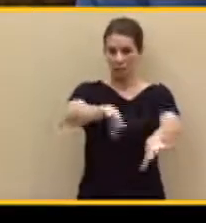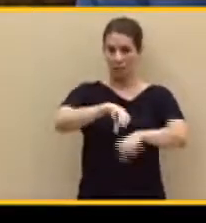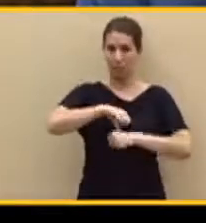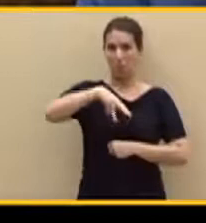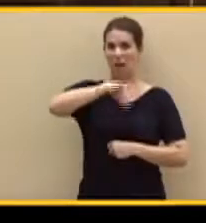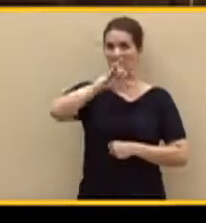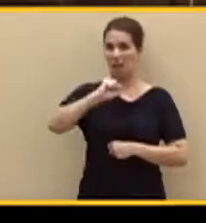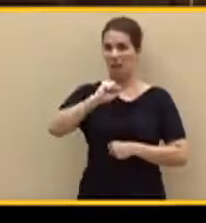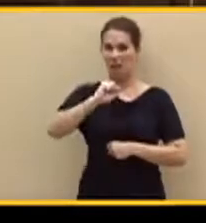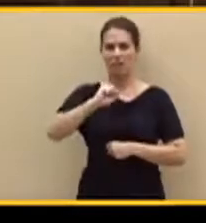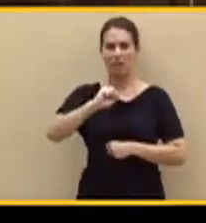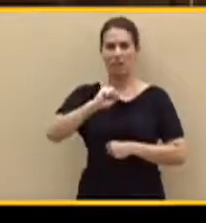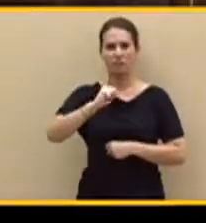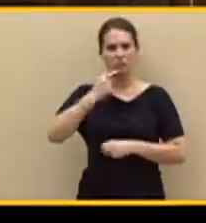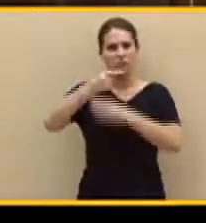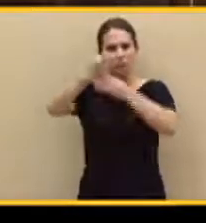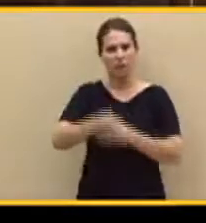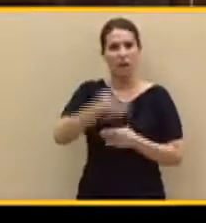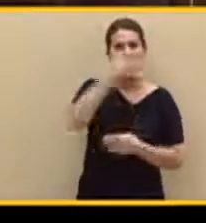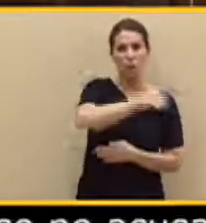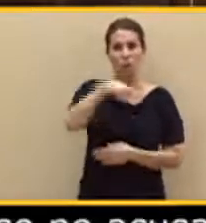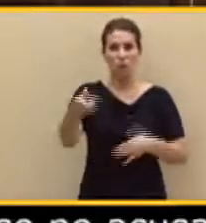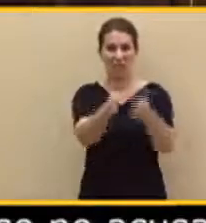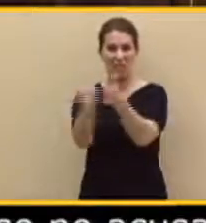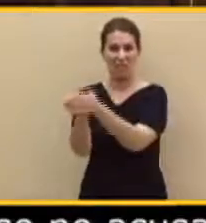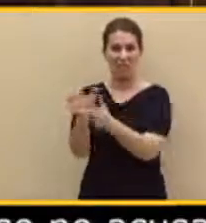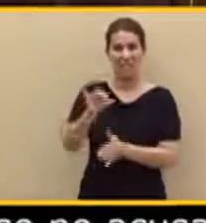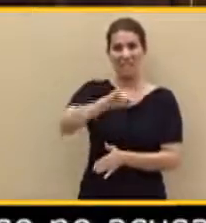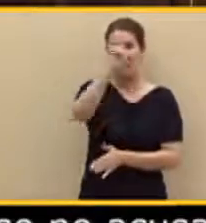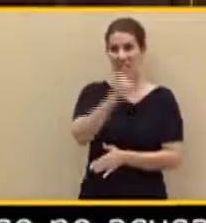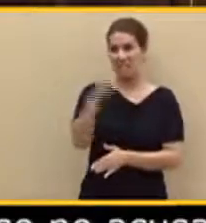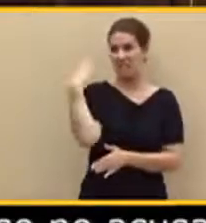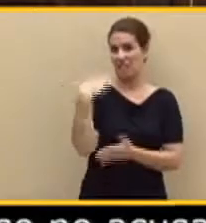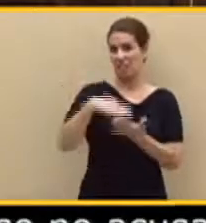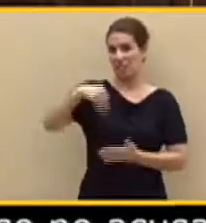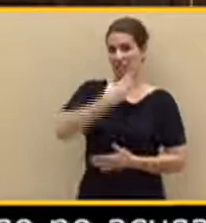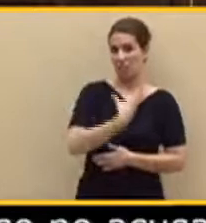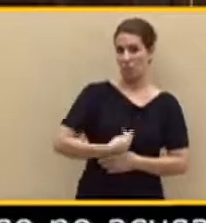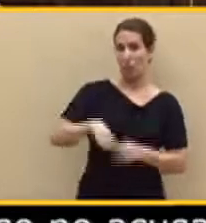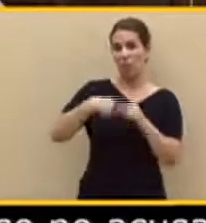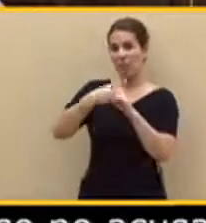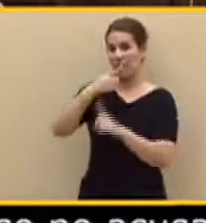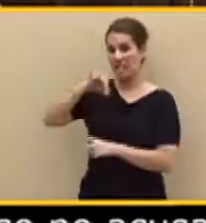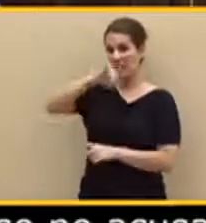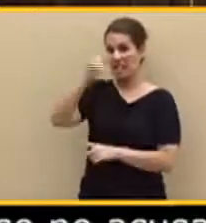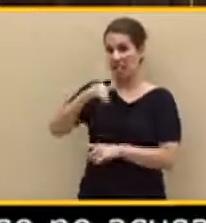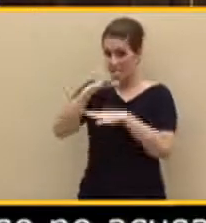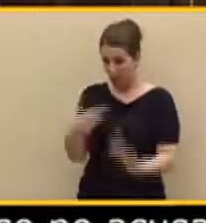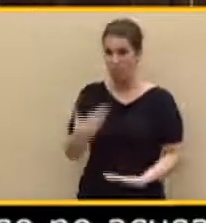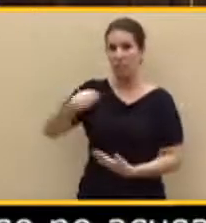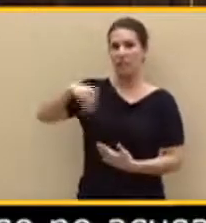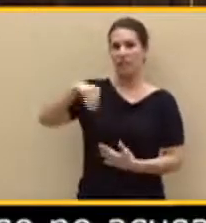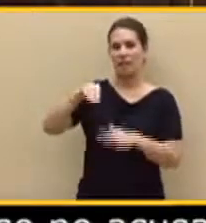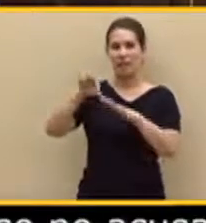no acusar a sus colegas Pedro Antonio Sánchez, entonces presidente de Murcia, y a Pedro Sanz, actual vicepresidente del Senado, y lo hizo en contra